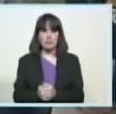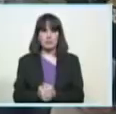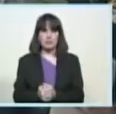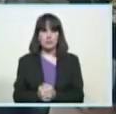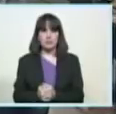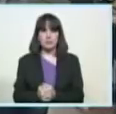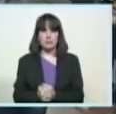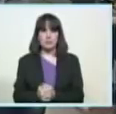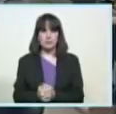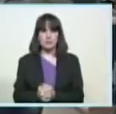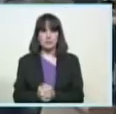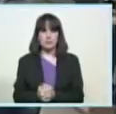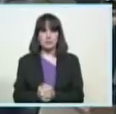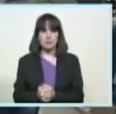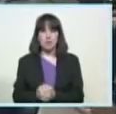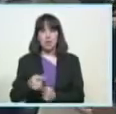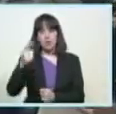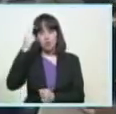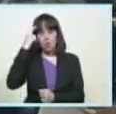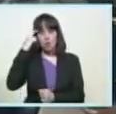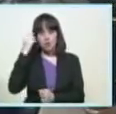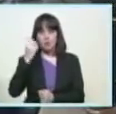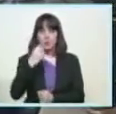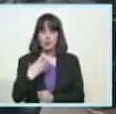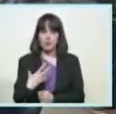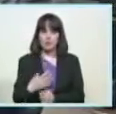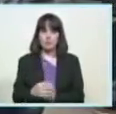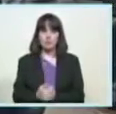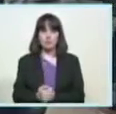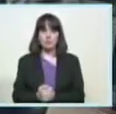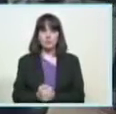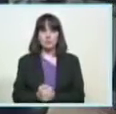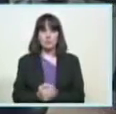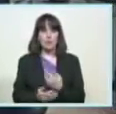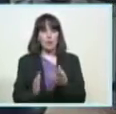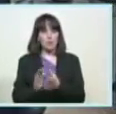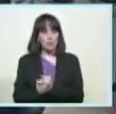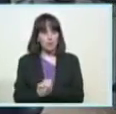sé lo que digo no sé muy bien compañero